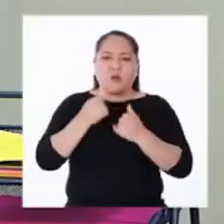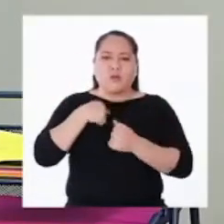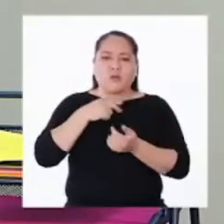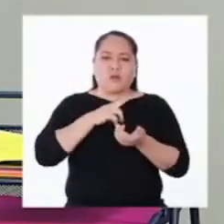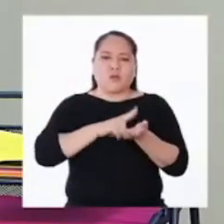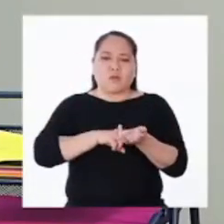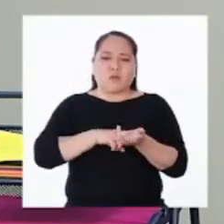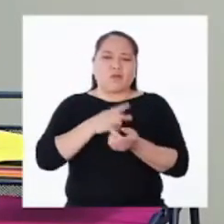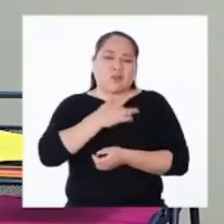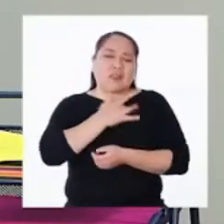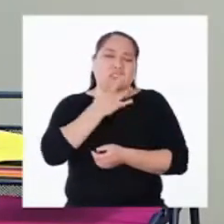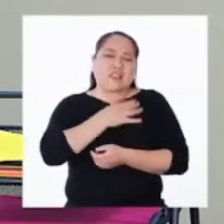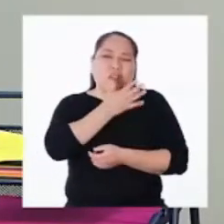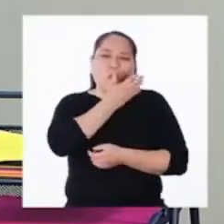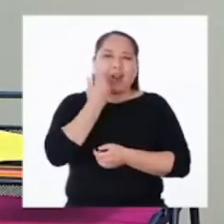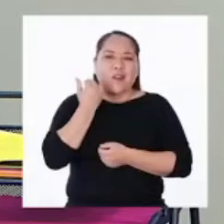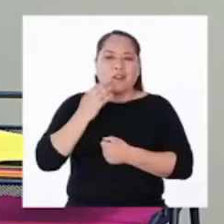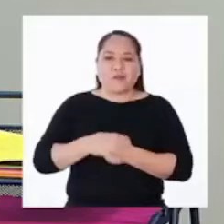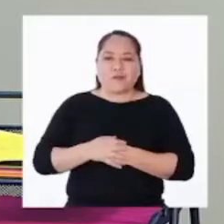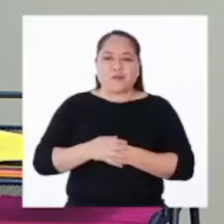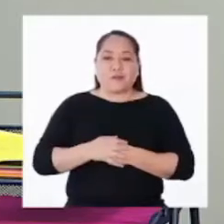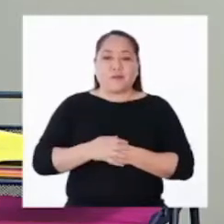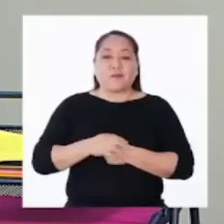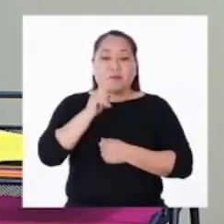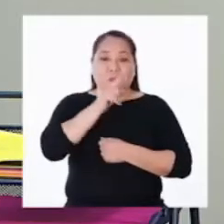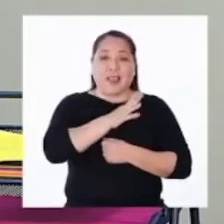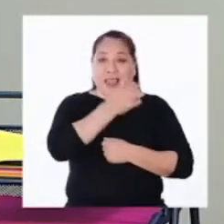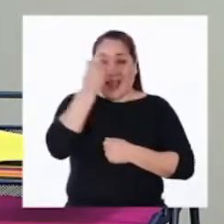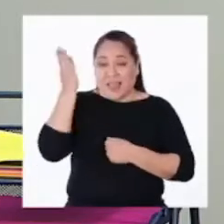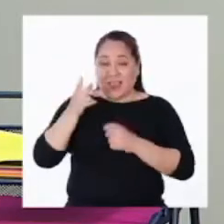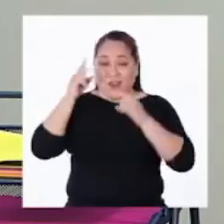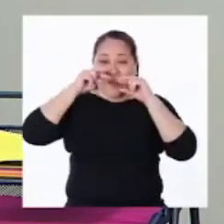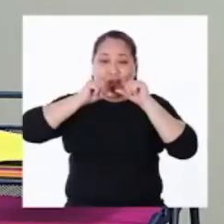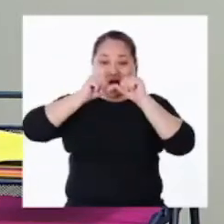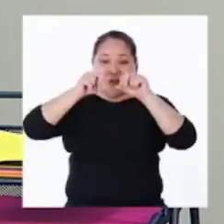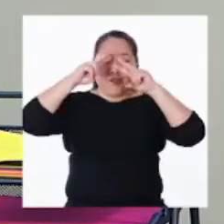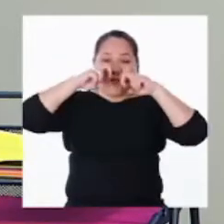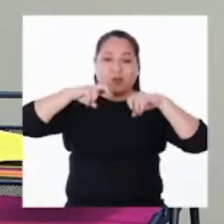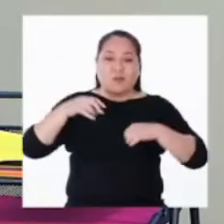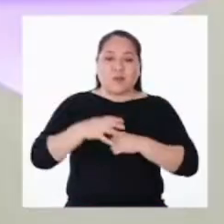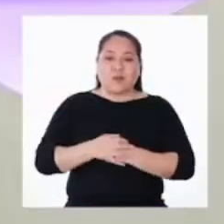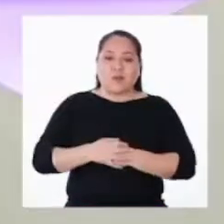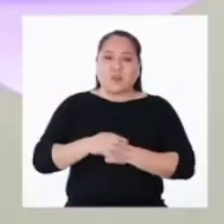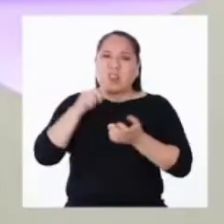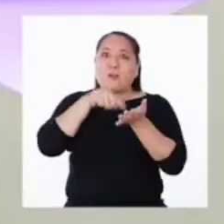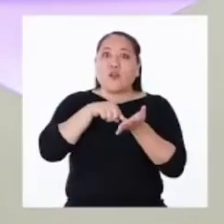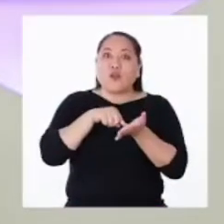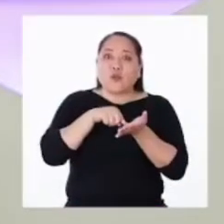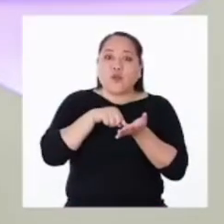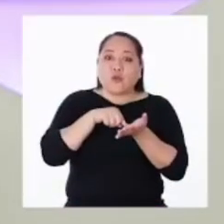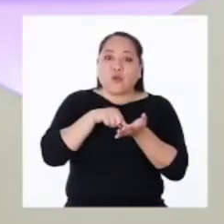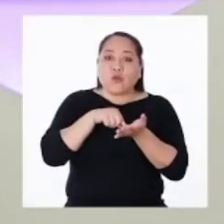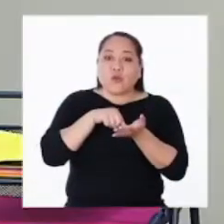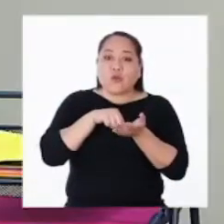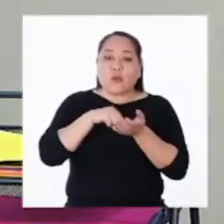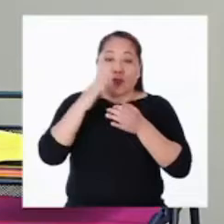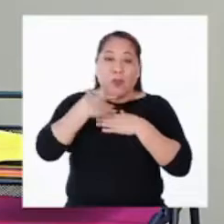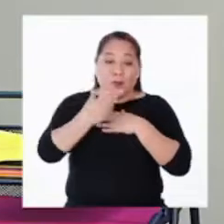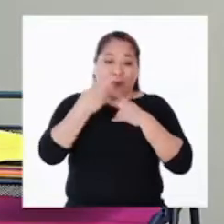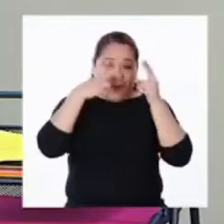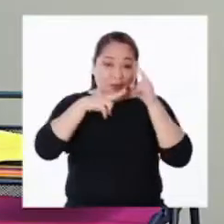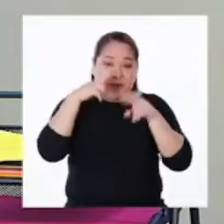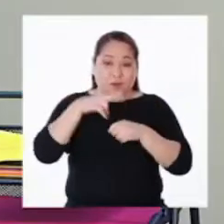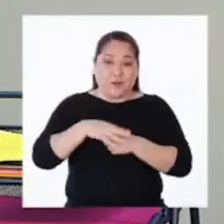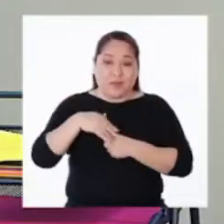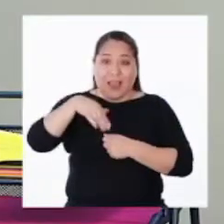preocupes ahora por mi pulso. Ya me estoy sintiendo mucho mejor. Anda y continúa con la investigación. ¿Y el botón?